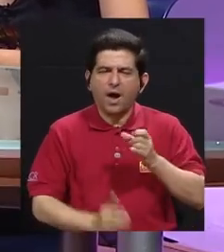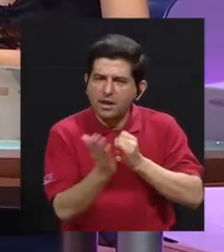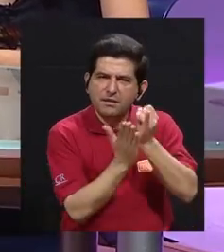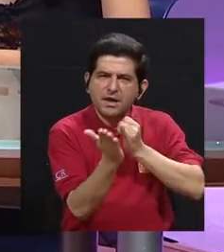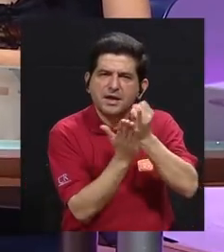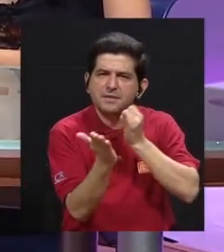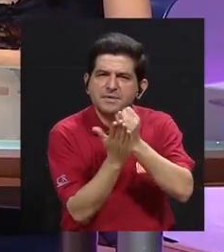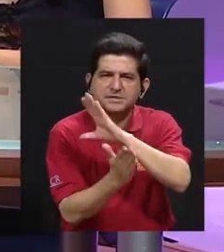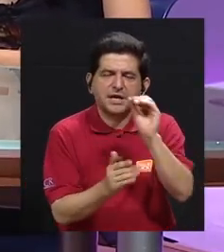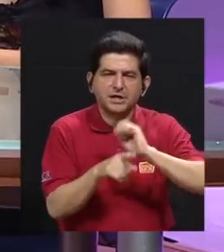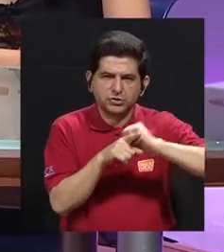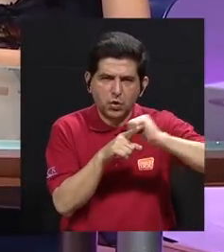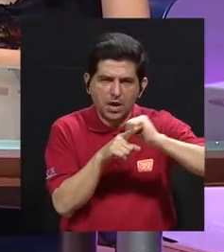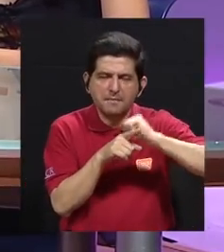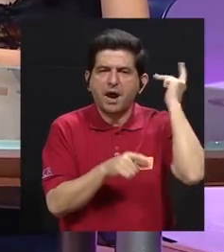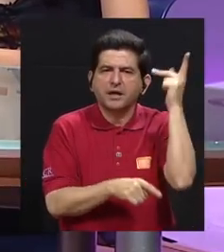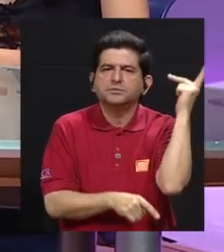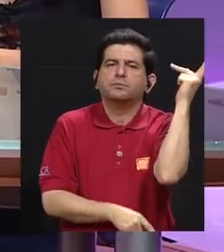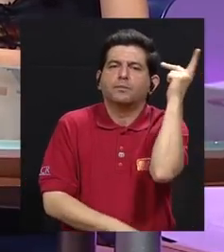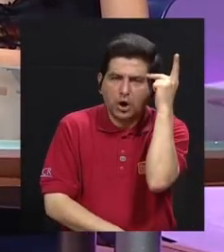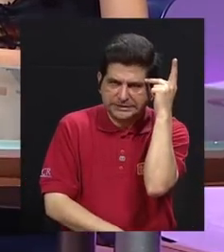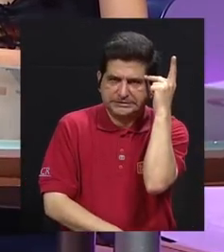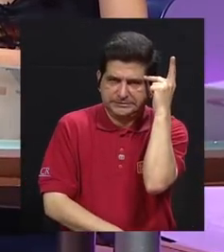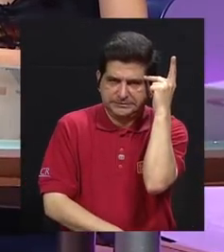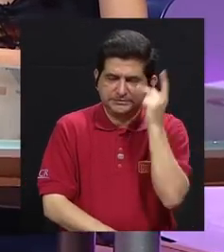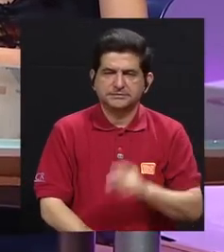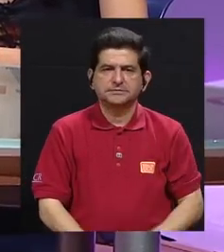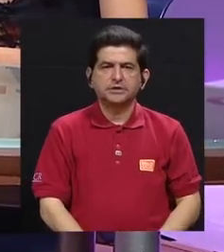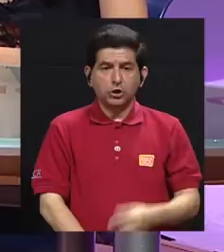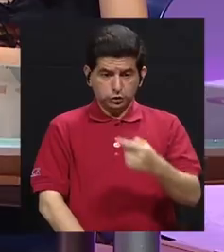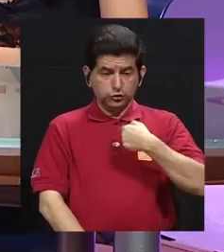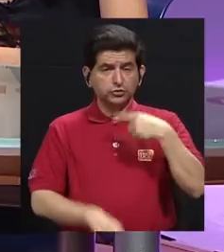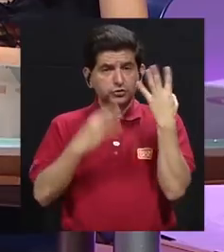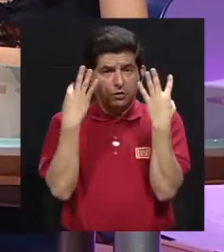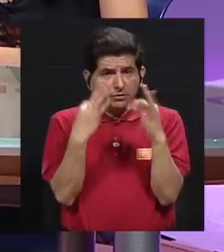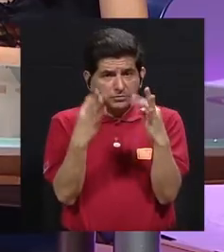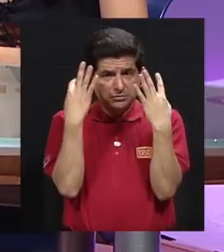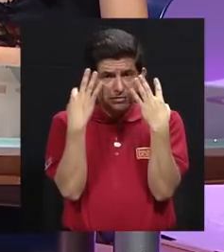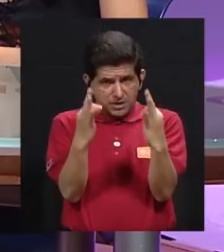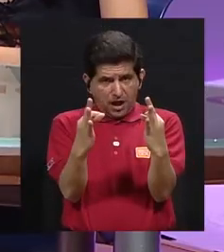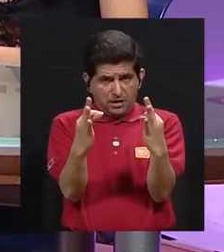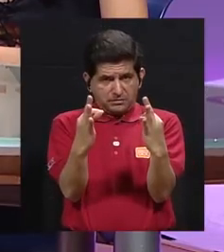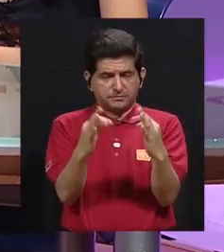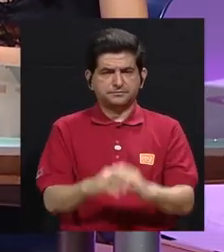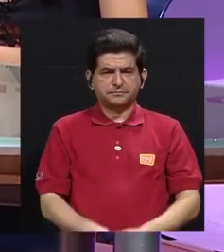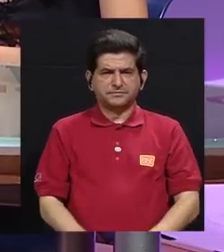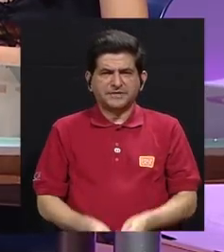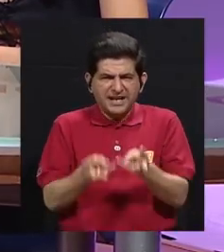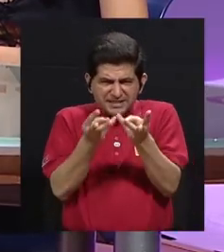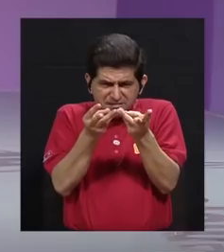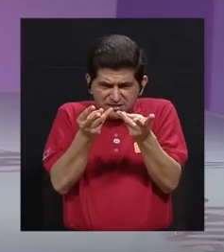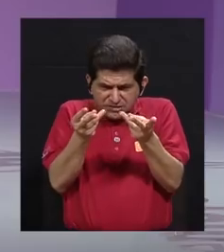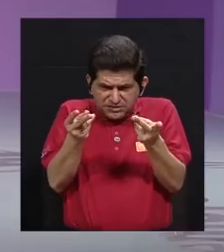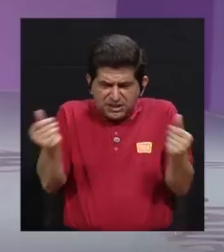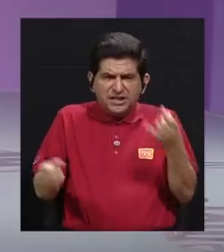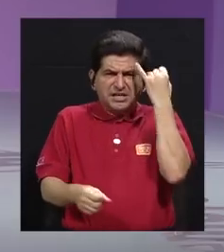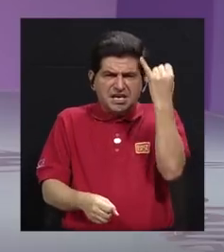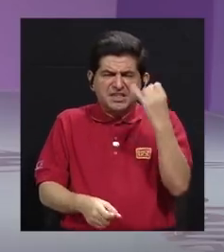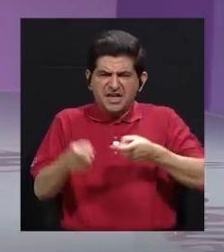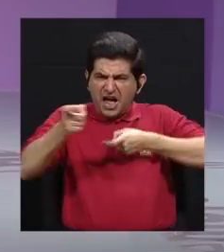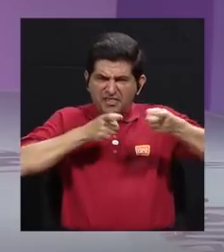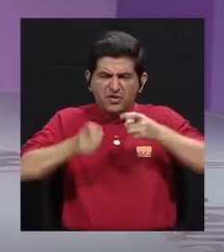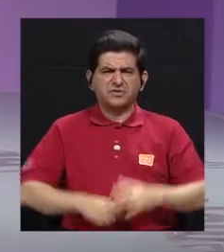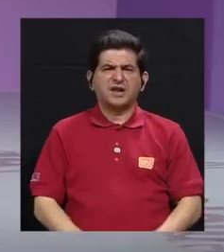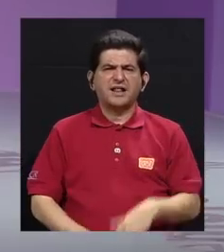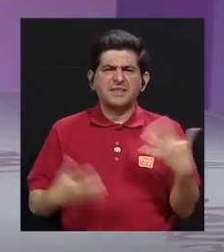A través tanto de la investigación como de la práctica política, yo he tratado de como de desmontar